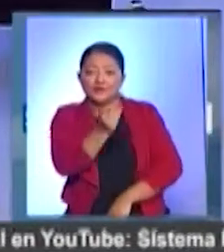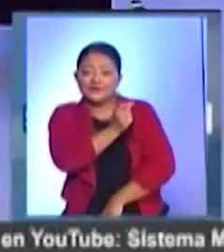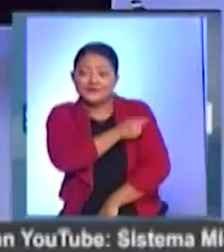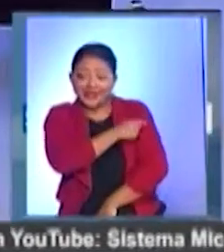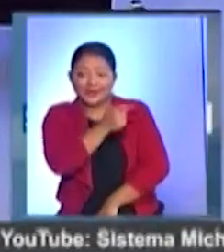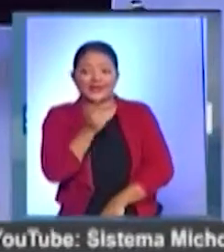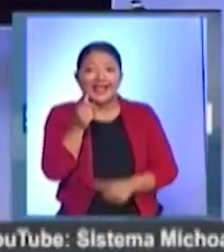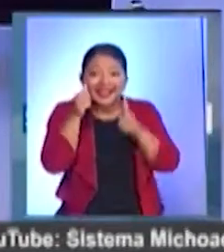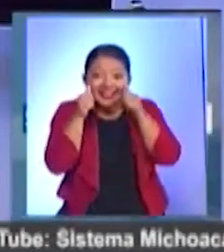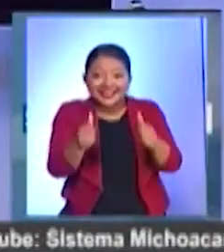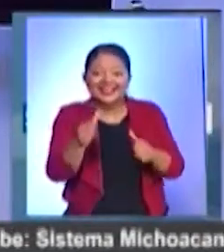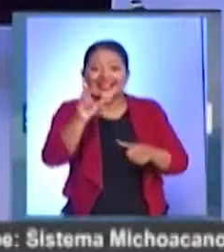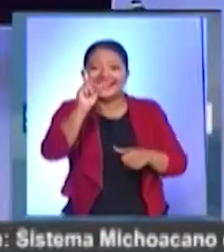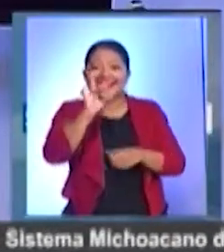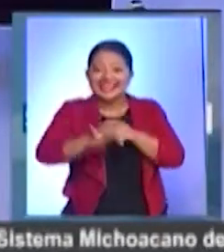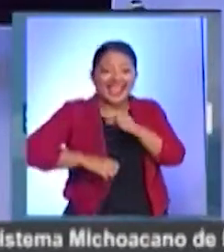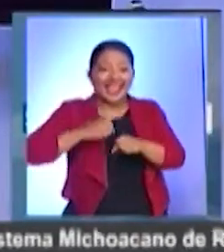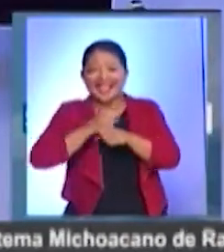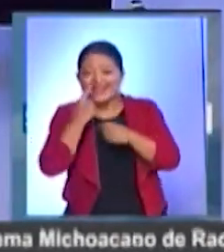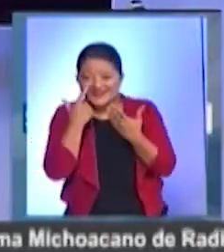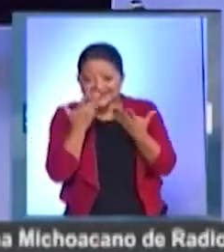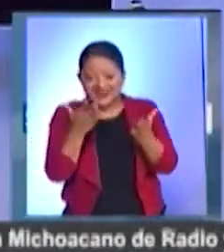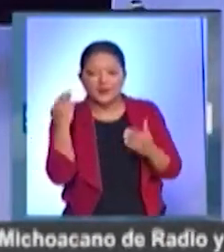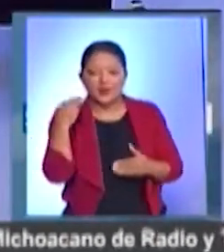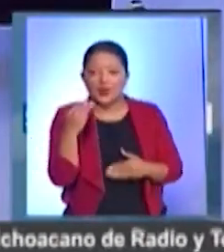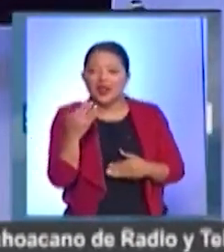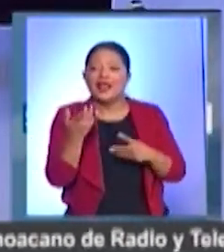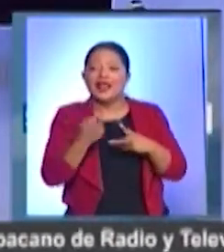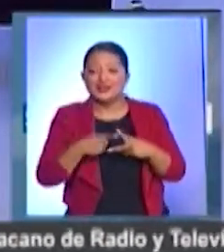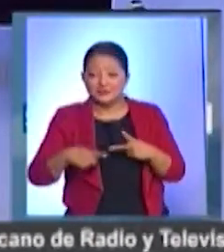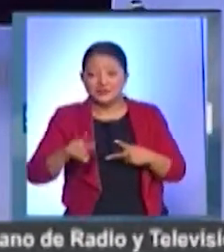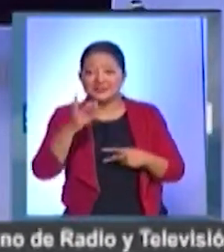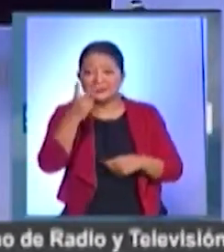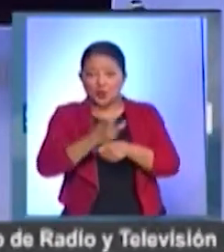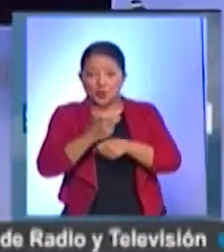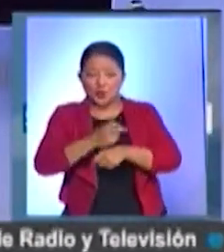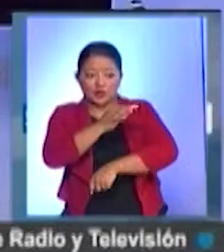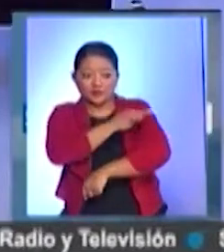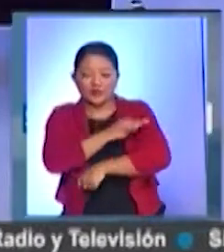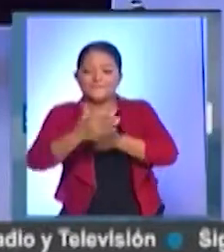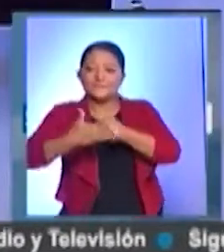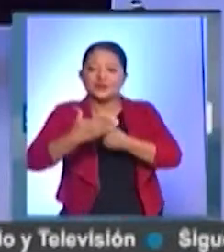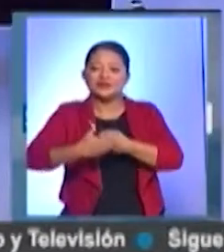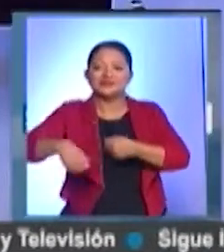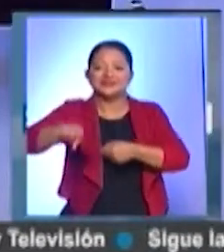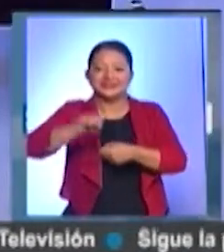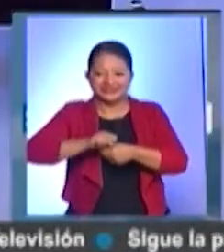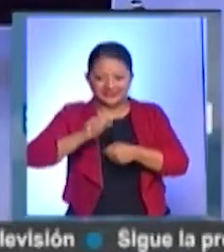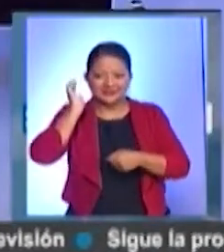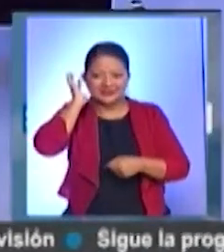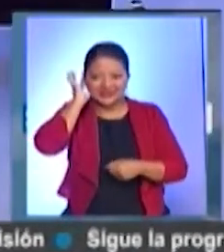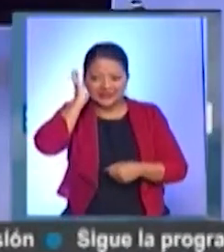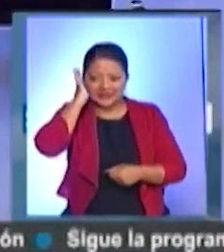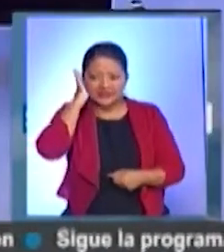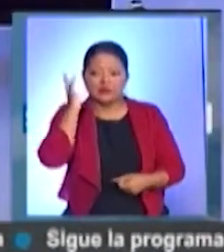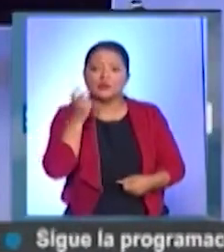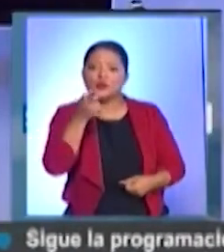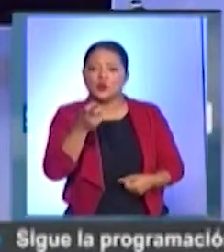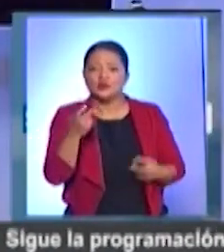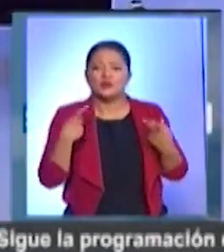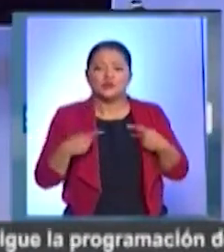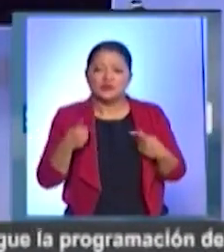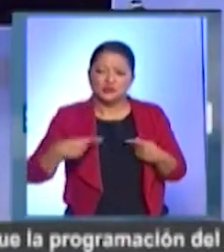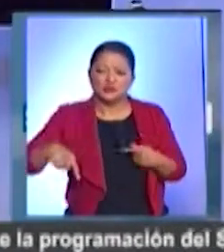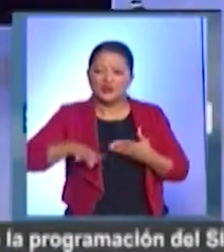atento a los treintañeros de morelia ya que la aplicación de la segunda dosis será la próxima semana es por eso que las autoridades piden